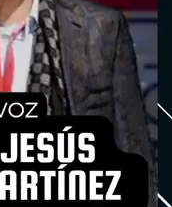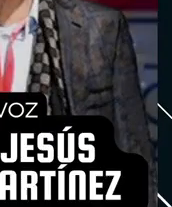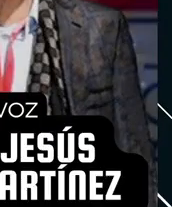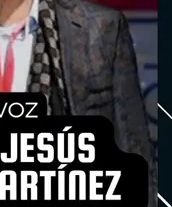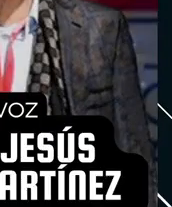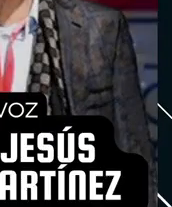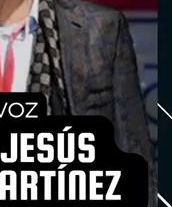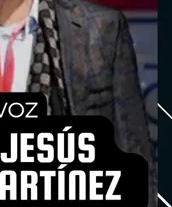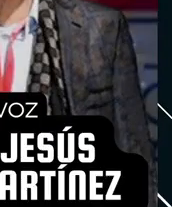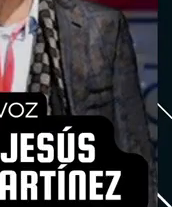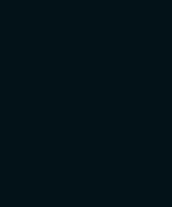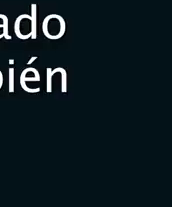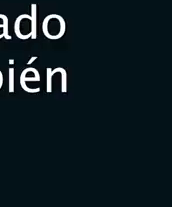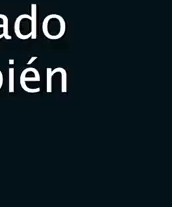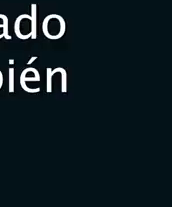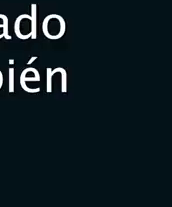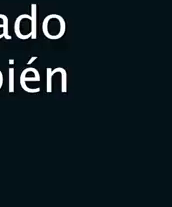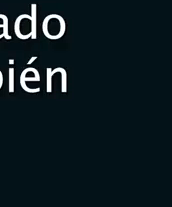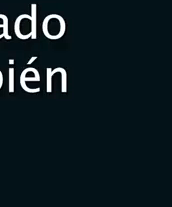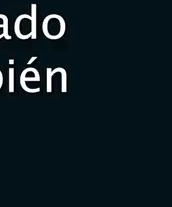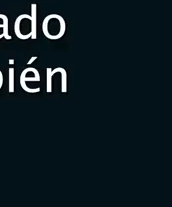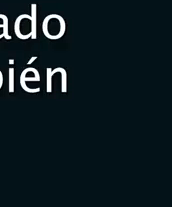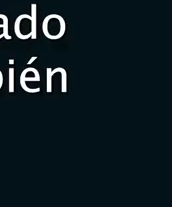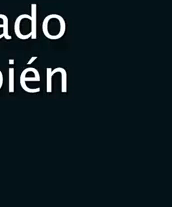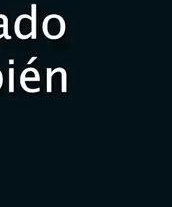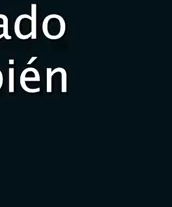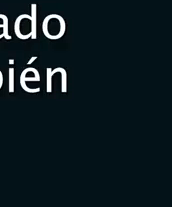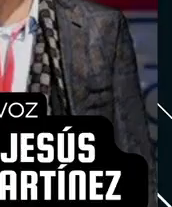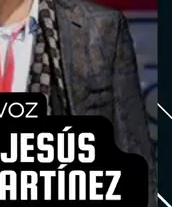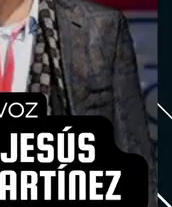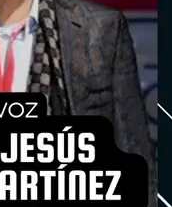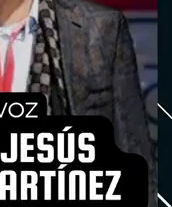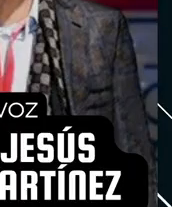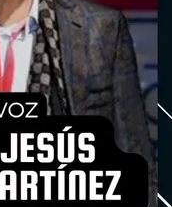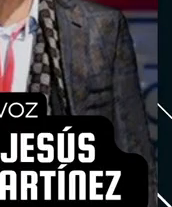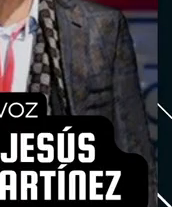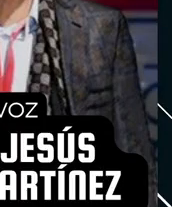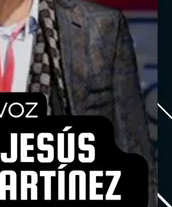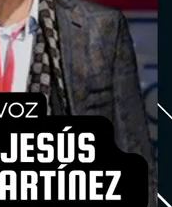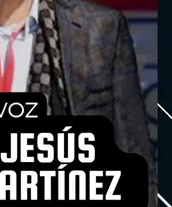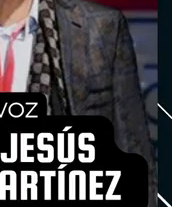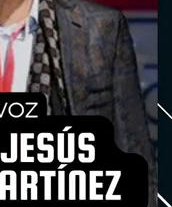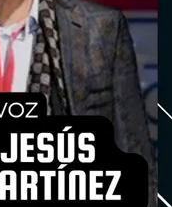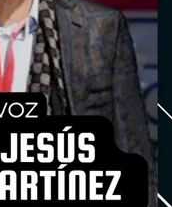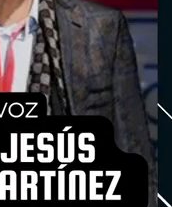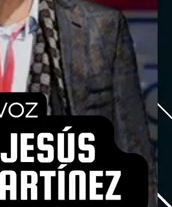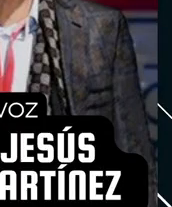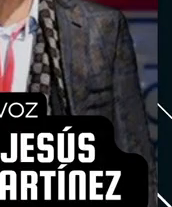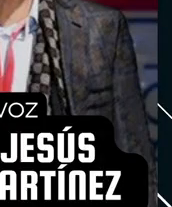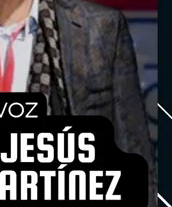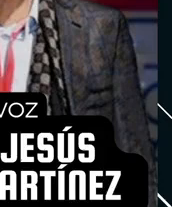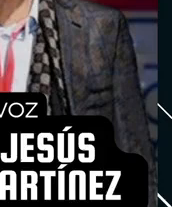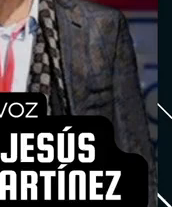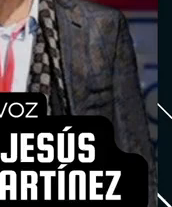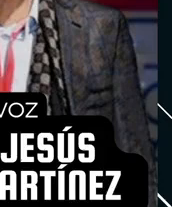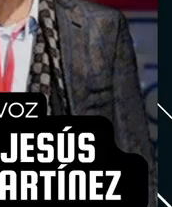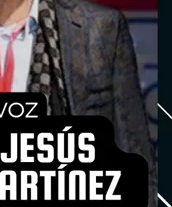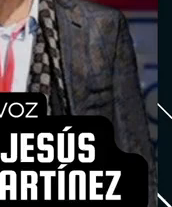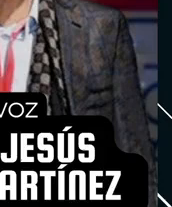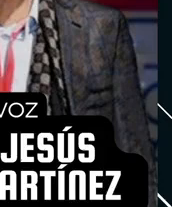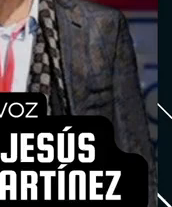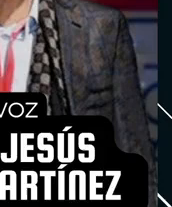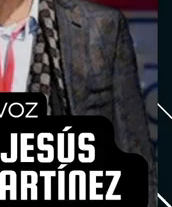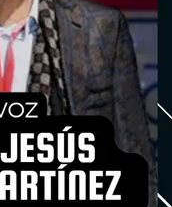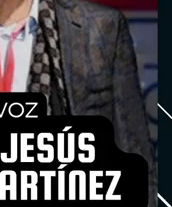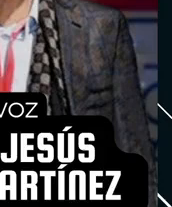me debe también, gordo, o sea, es que... Sí, Veracruz anda colgado también. No, bolito, es que sí está cabrón. Ojalá y se metan, como tú dices, para que